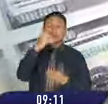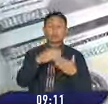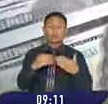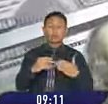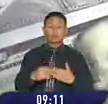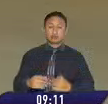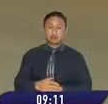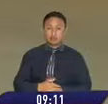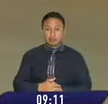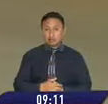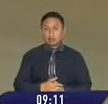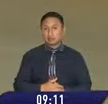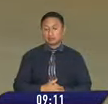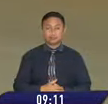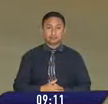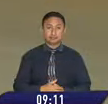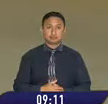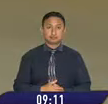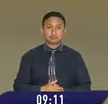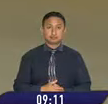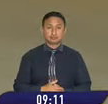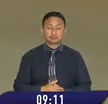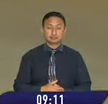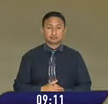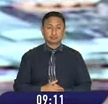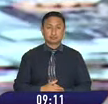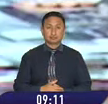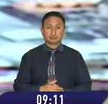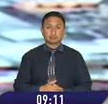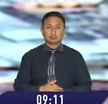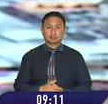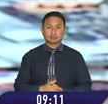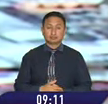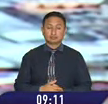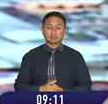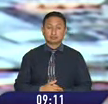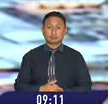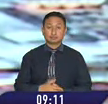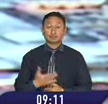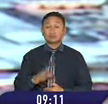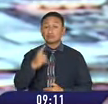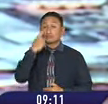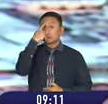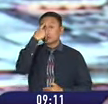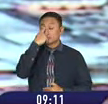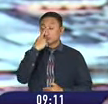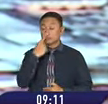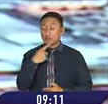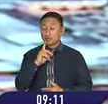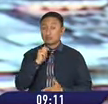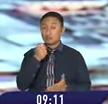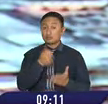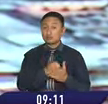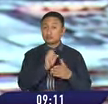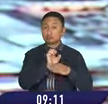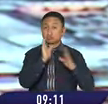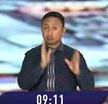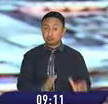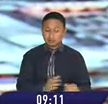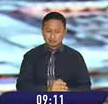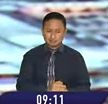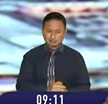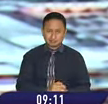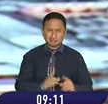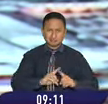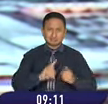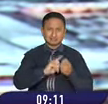de dólares. Informó Javier Rosero. Y el perfil del comprador ecuatoriano ha variado después